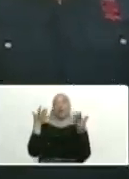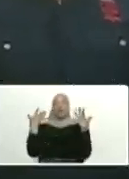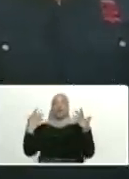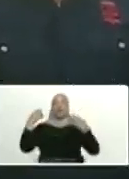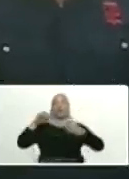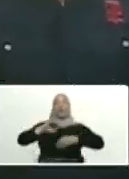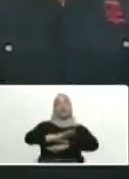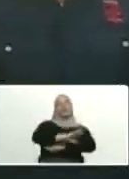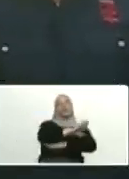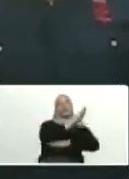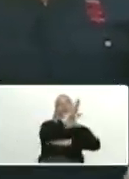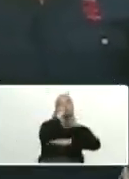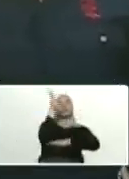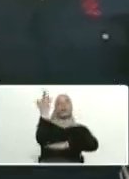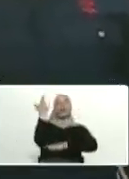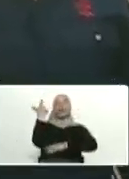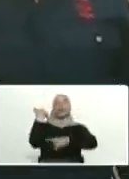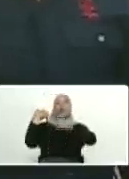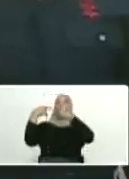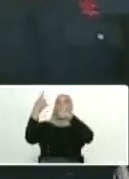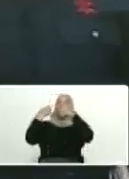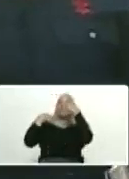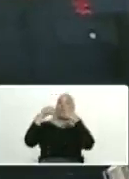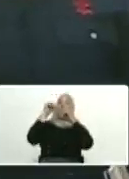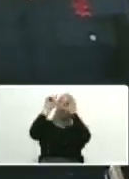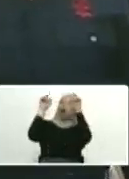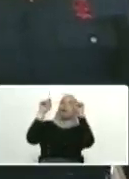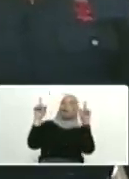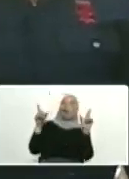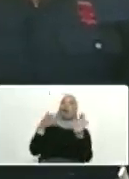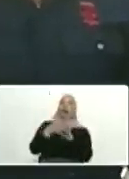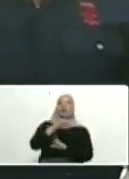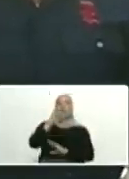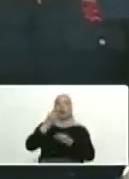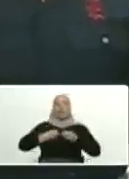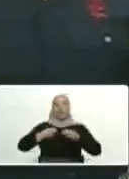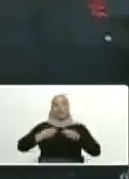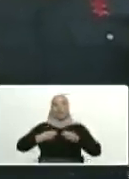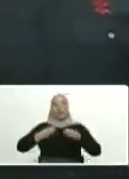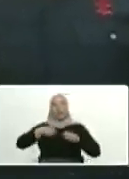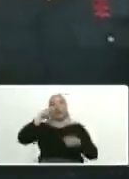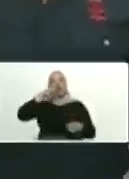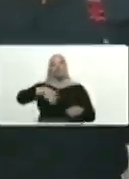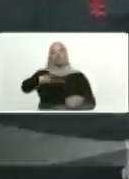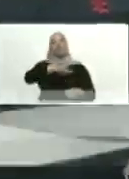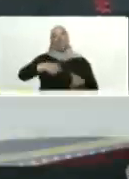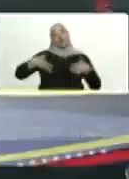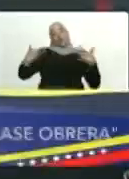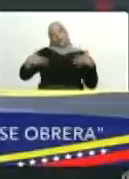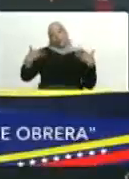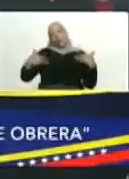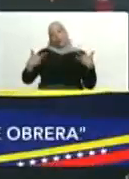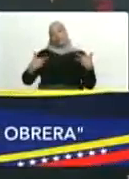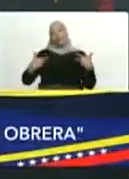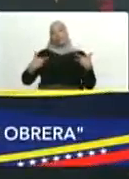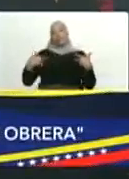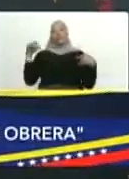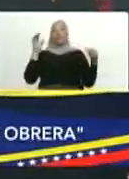brillante y el pueblo siempre vibrante fresca la brisa